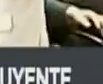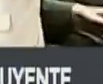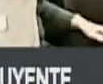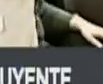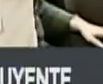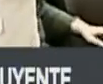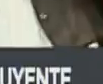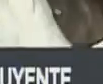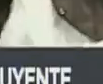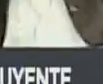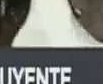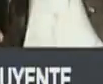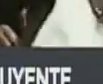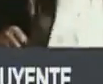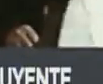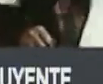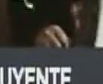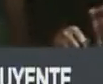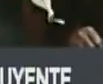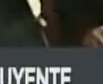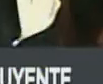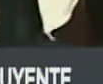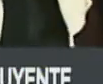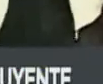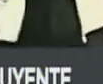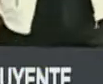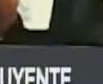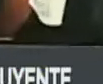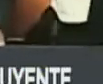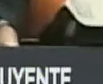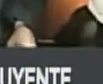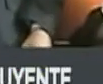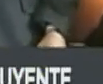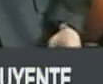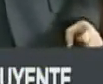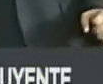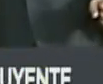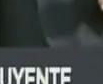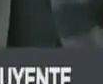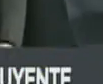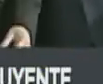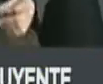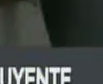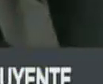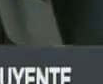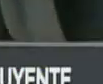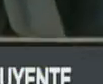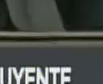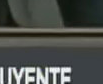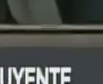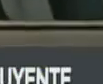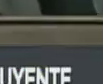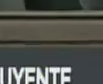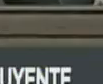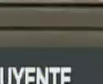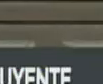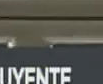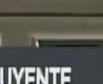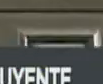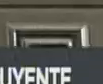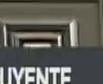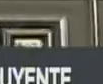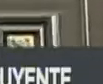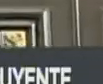estará realizando la Asamblea Nacional Constituyente como poder plenipotenciario. Ya veíamos durante el lunes y martes